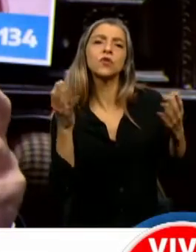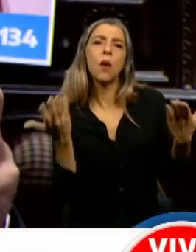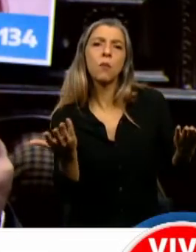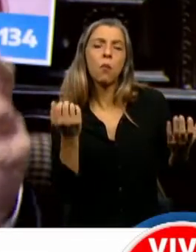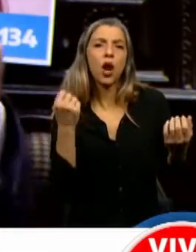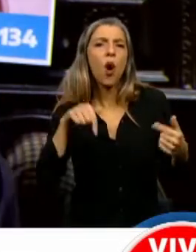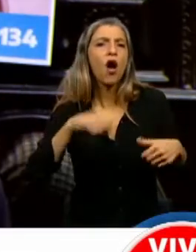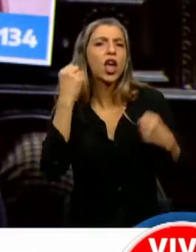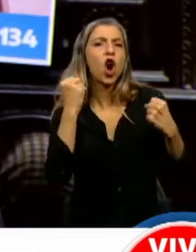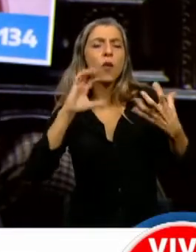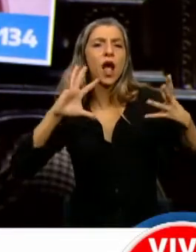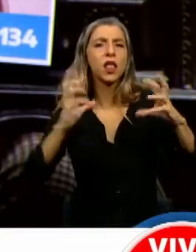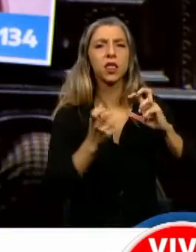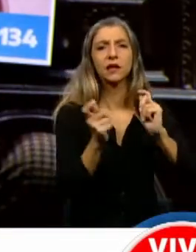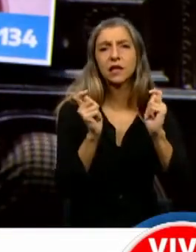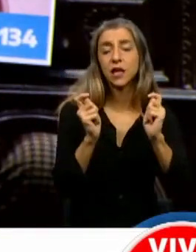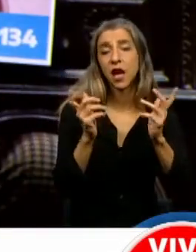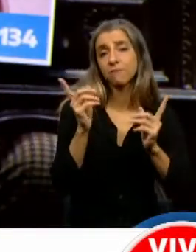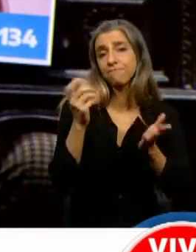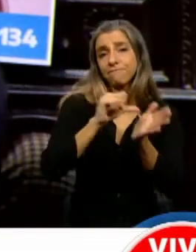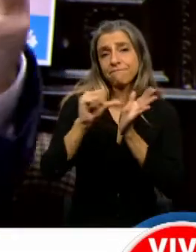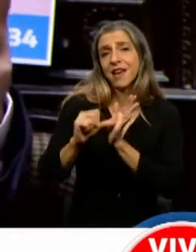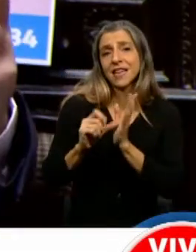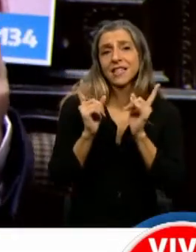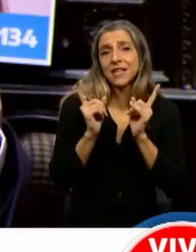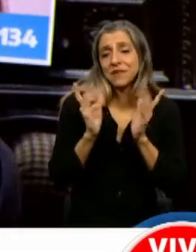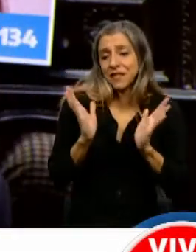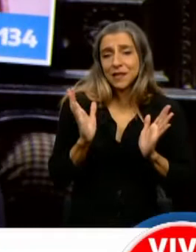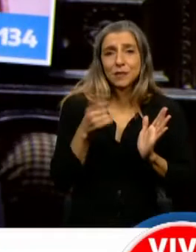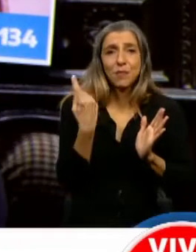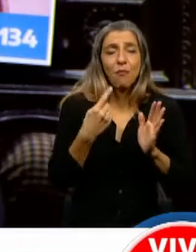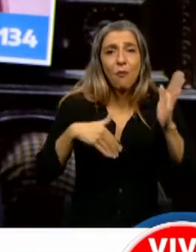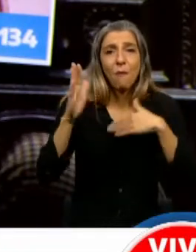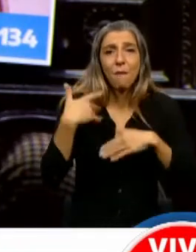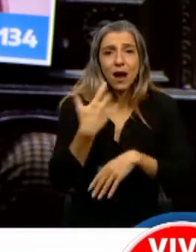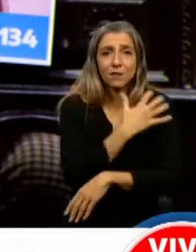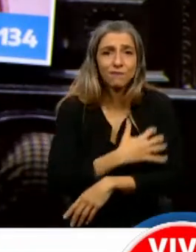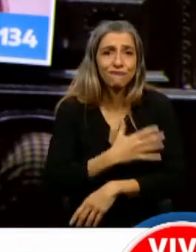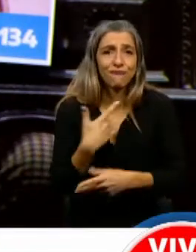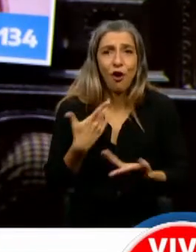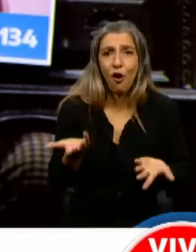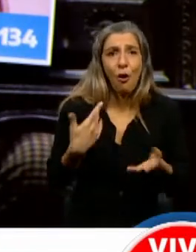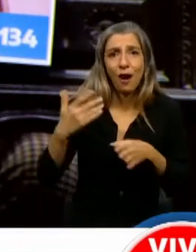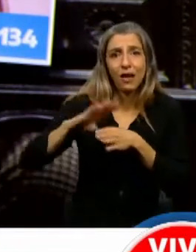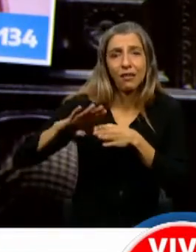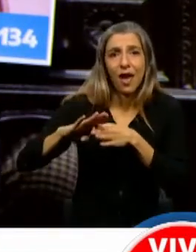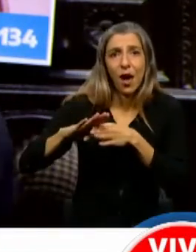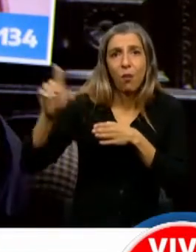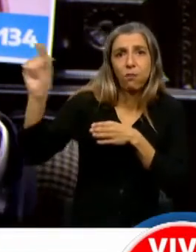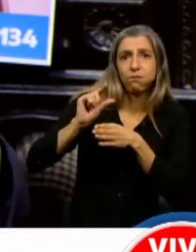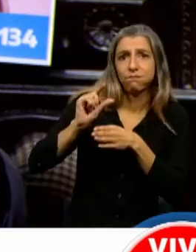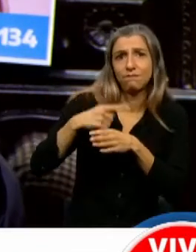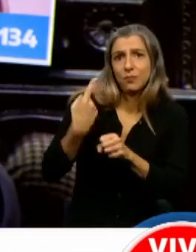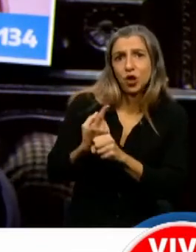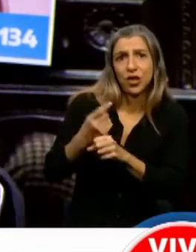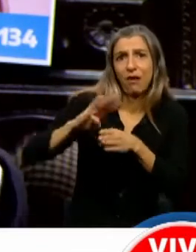crisis? Sobre aquellos que tenían menos recursos, sobre todo aquellos que no tenían capacidad de endeudamiento, como no la tenía